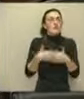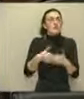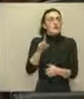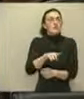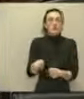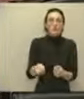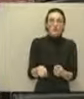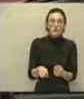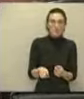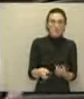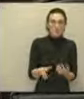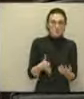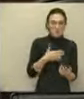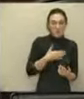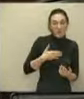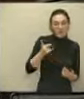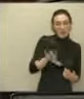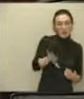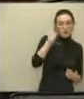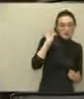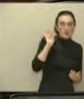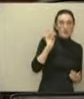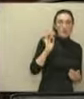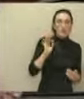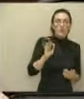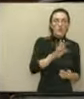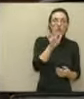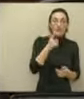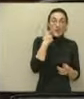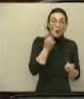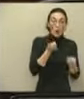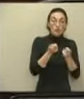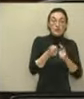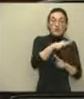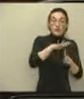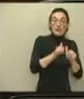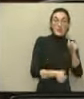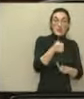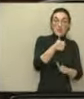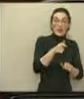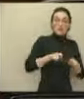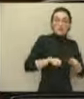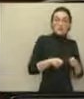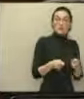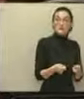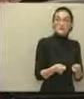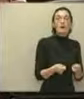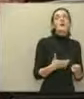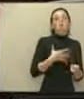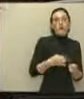Ha querido, o quise, o he querido entender como que un mayor control medioambiental podría provocar la